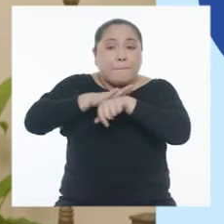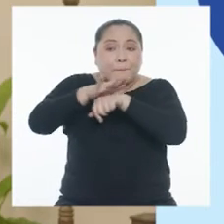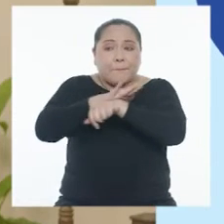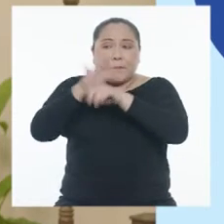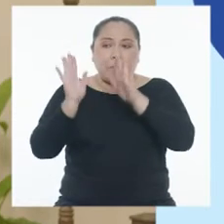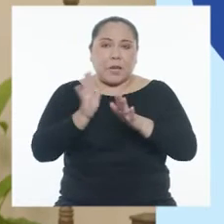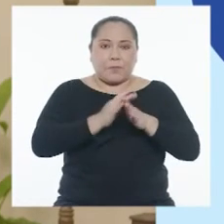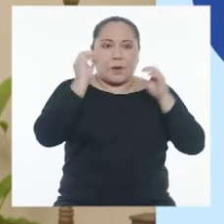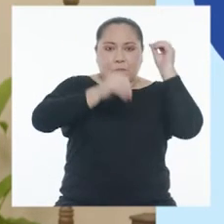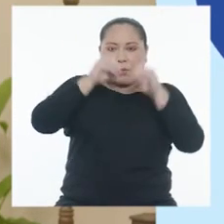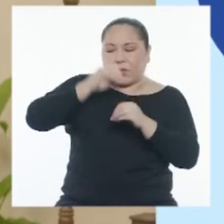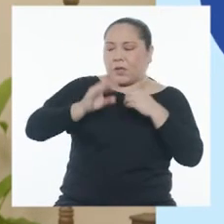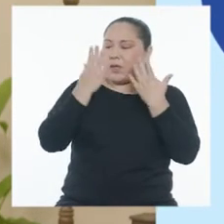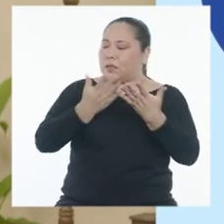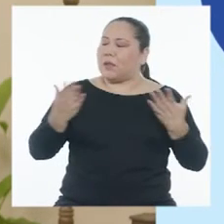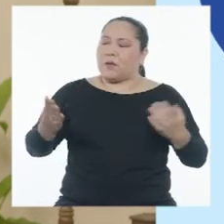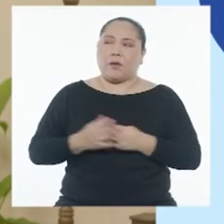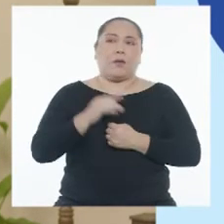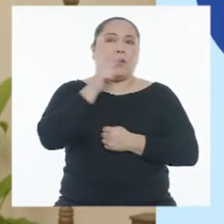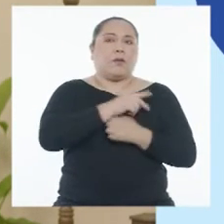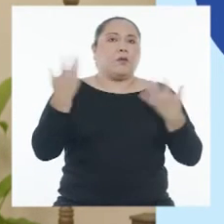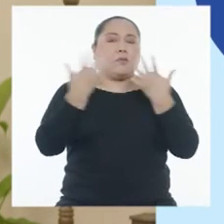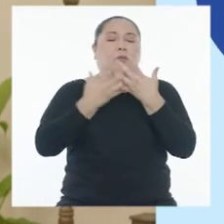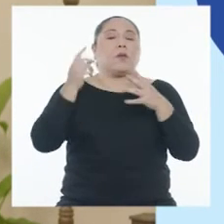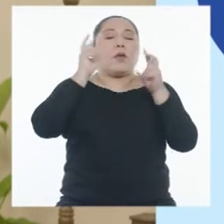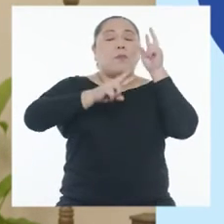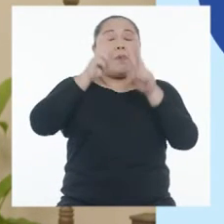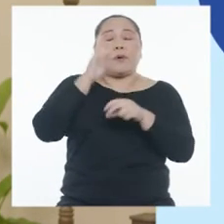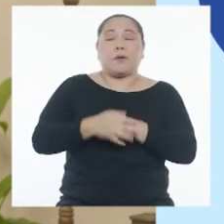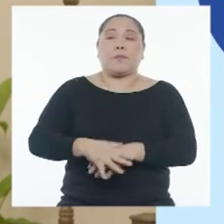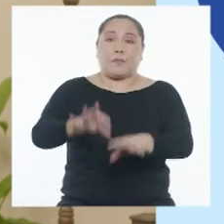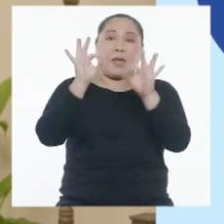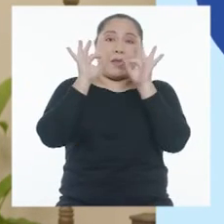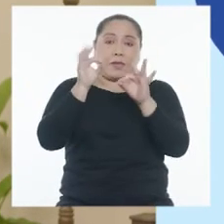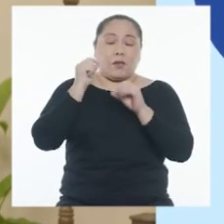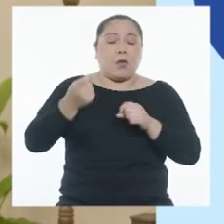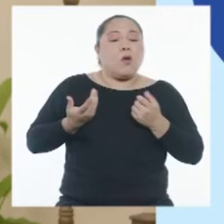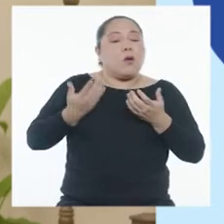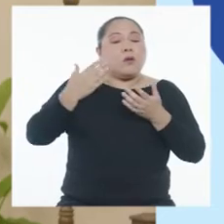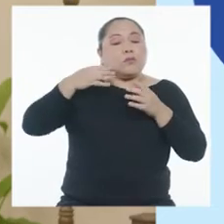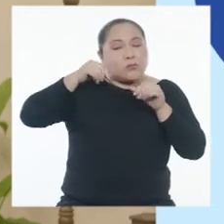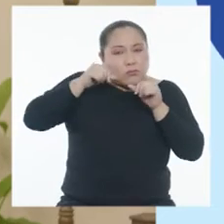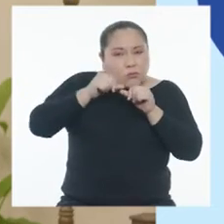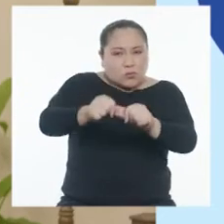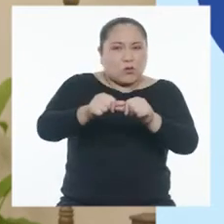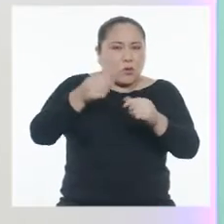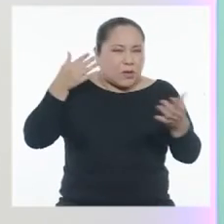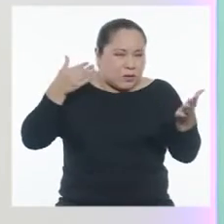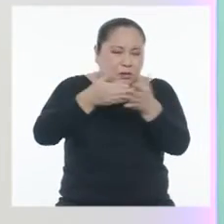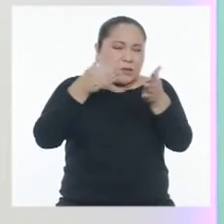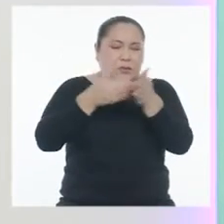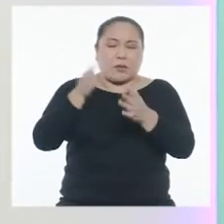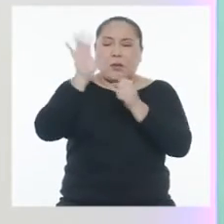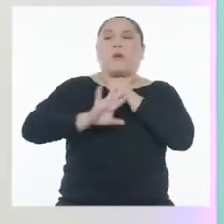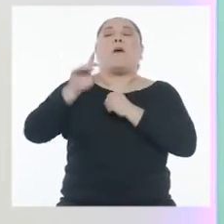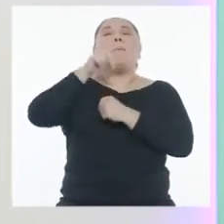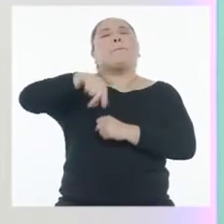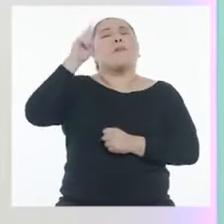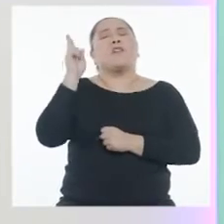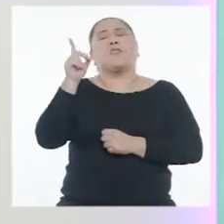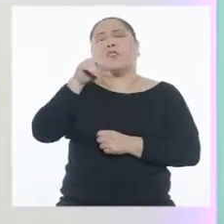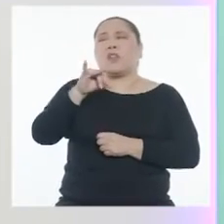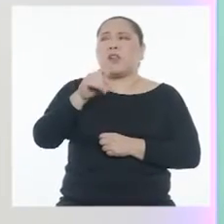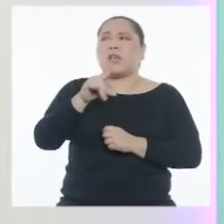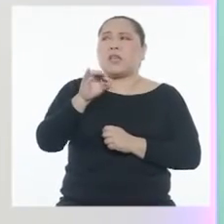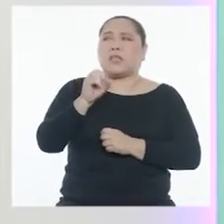implementar acciones articuladas que aborden los factores de riesgo que puedan incidir en la seguridad. Profesor, en materia